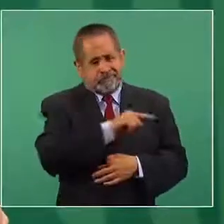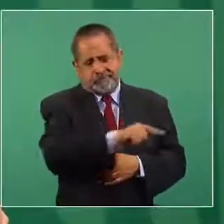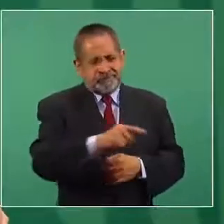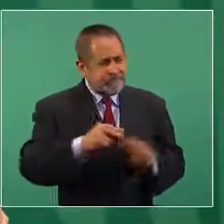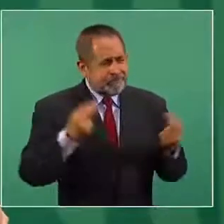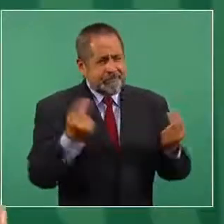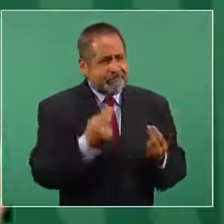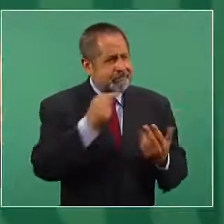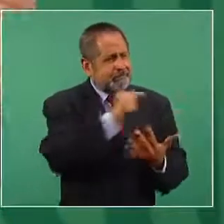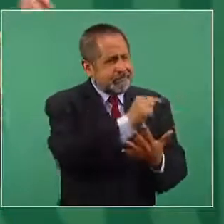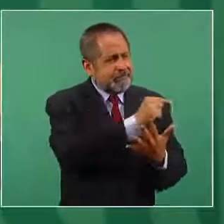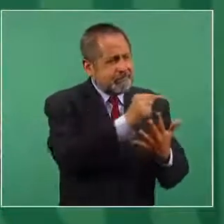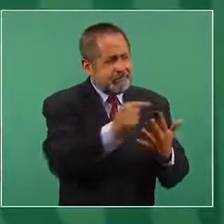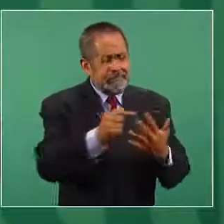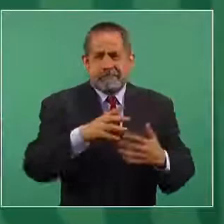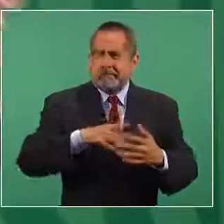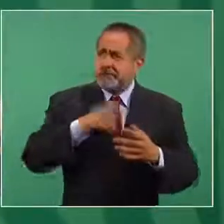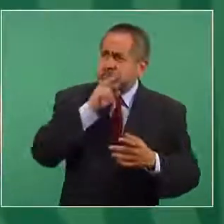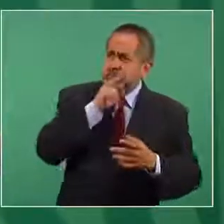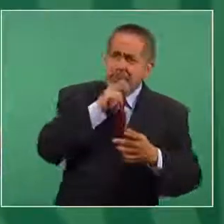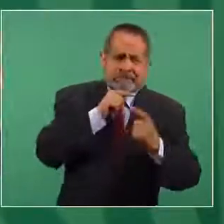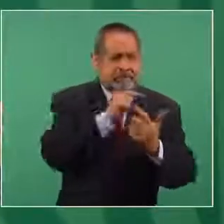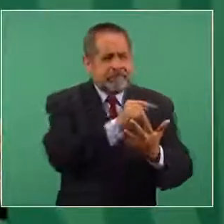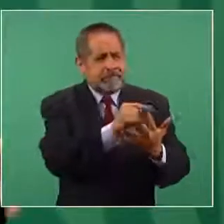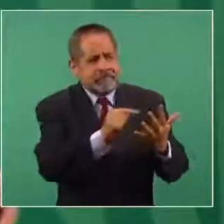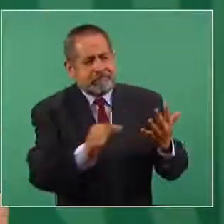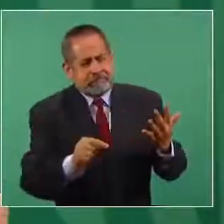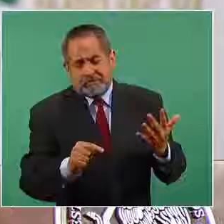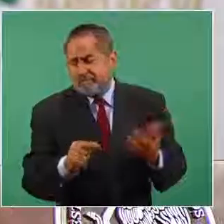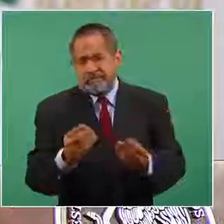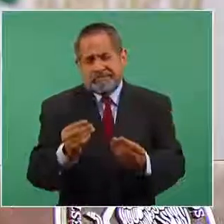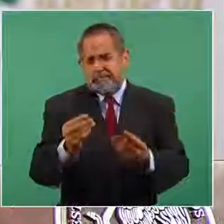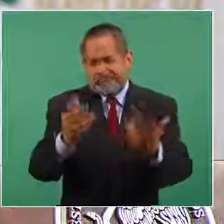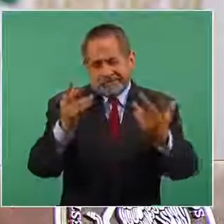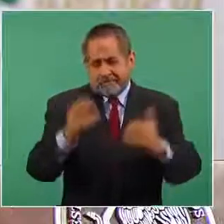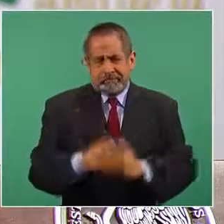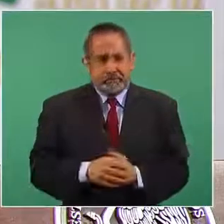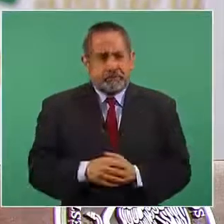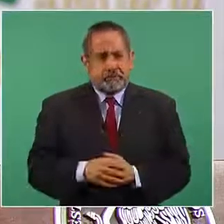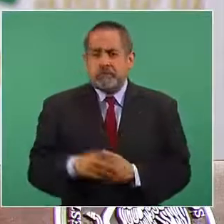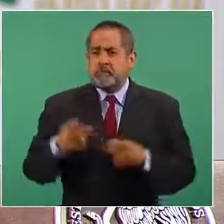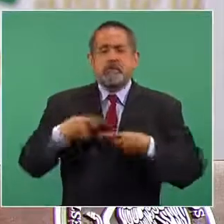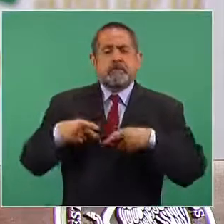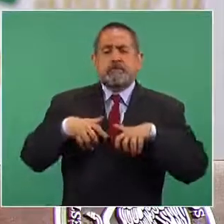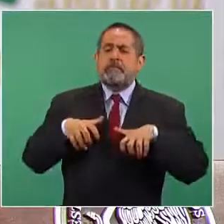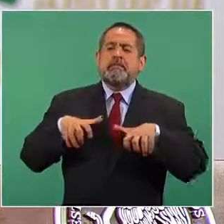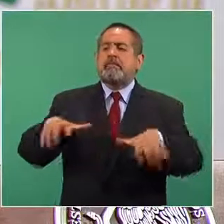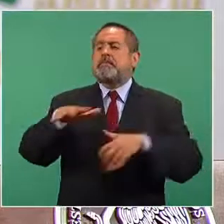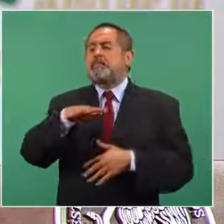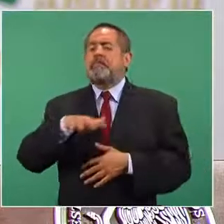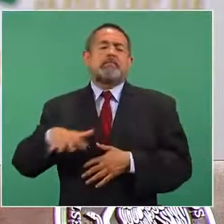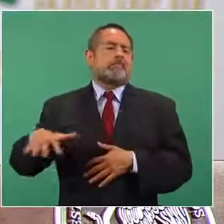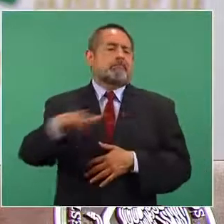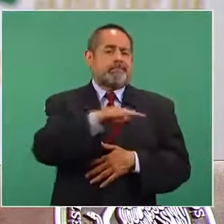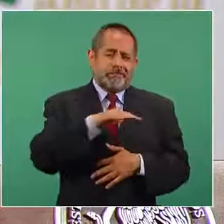necesidades en la gente y muchas otras cosas. El pueblo,